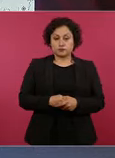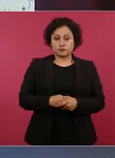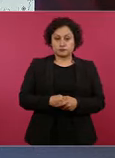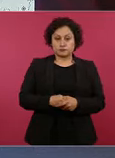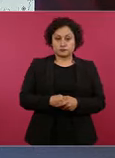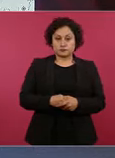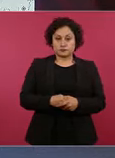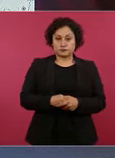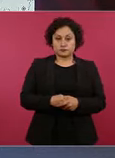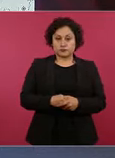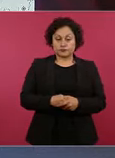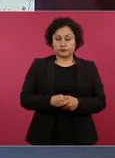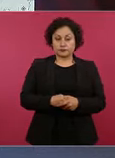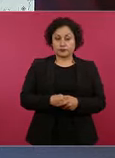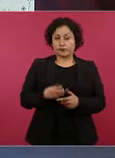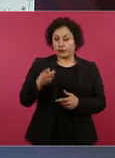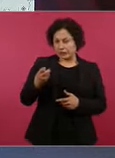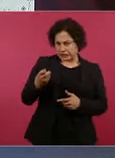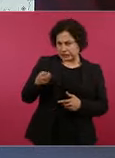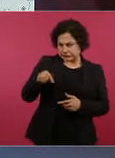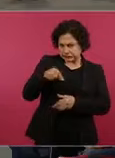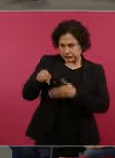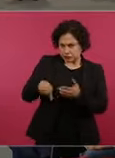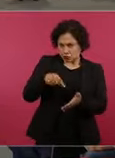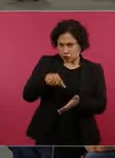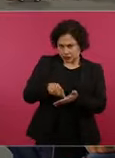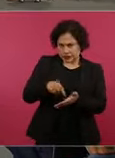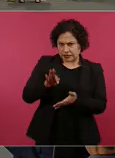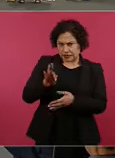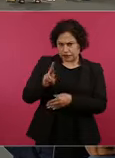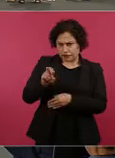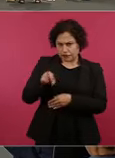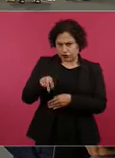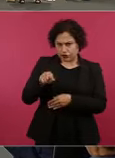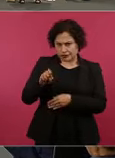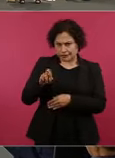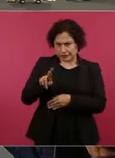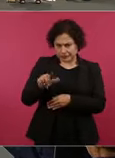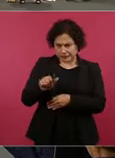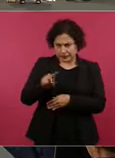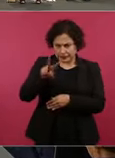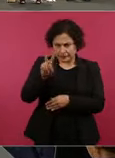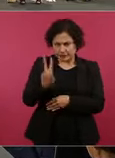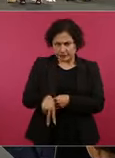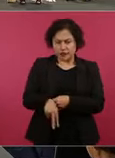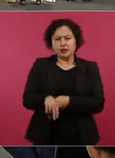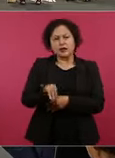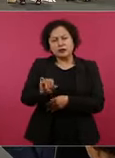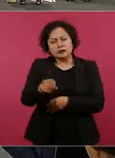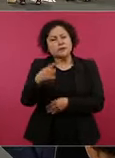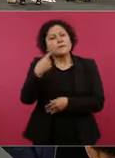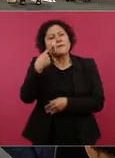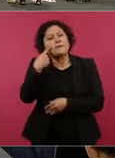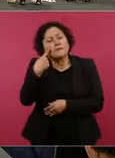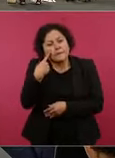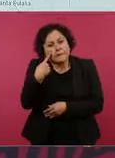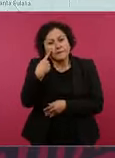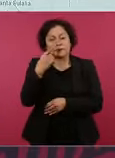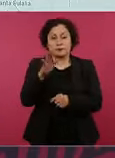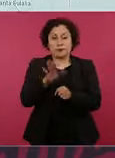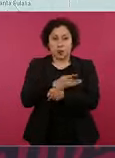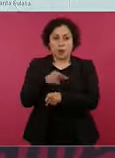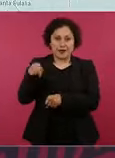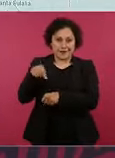En frontera con Comalapa. Sí. Entonces hay que verlo, porque sí hay grupos aquí de la delincuencia.